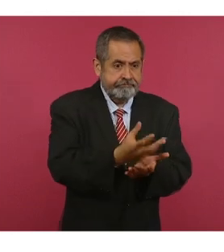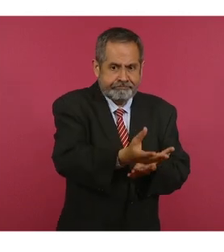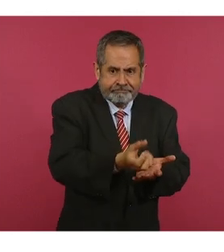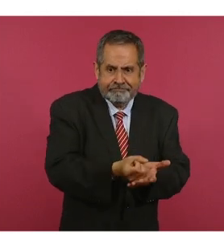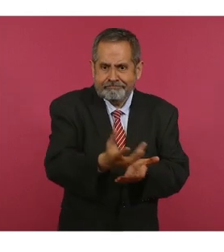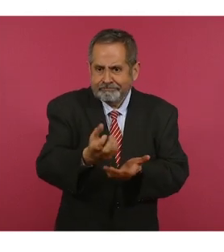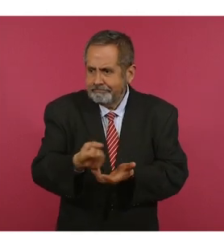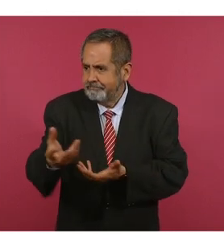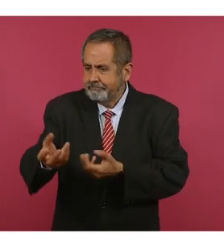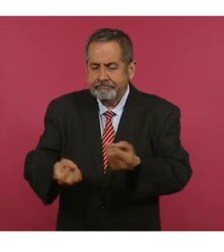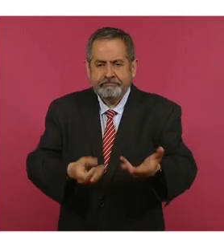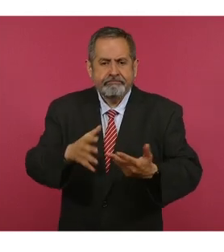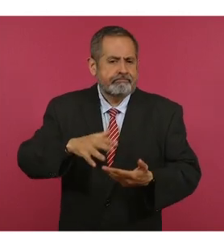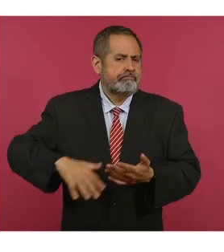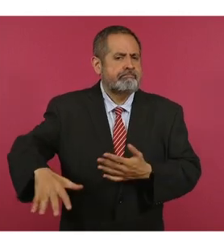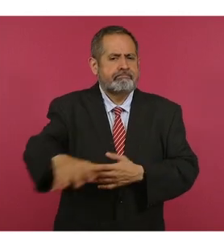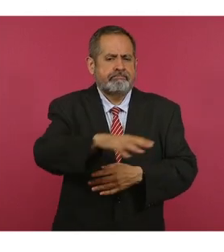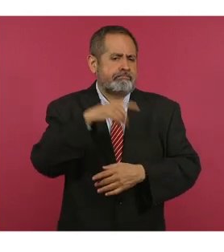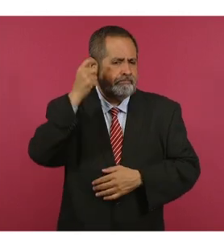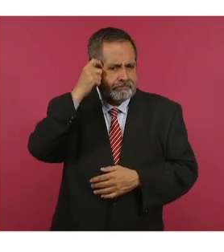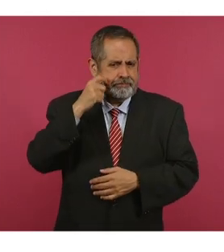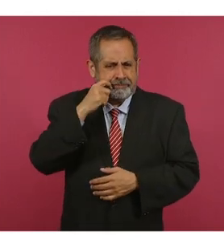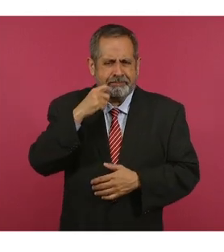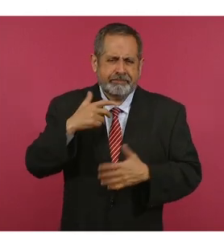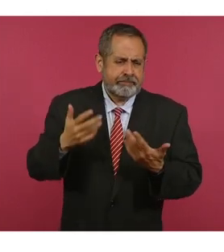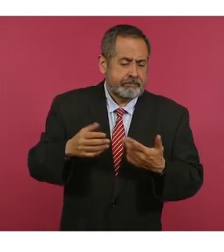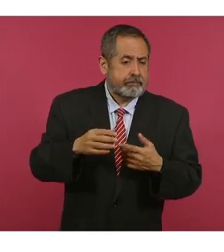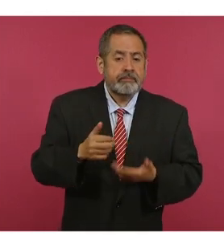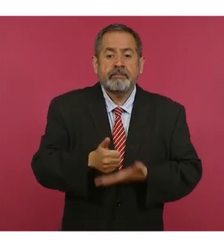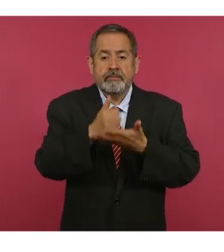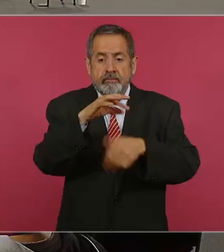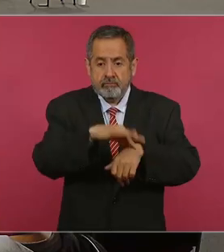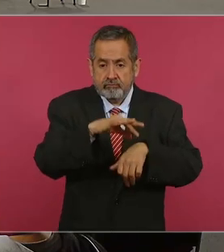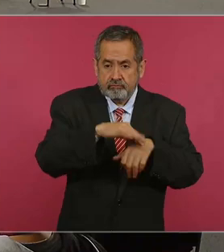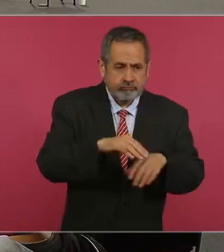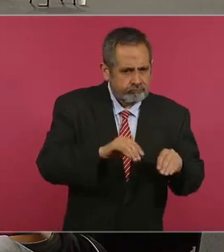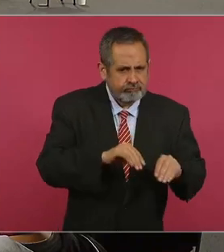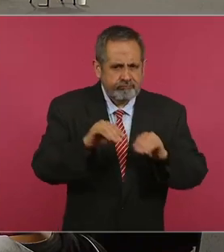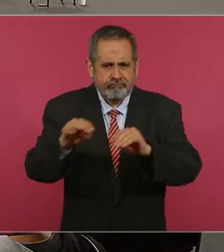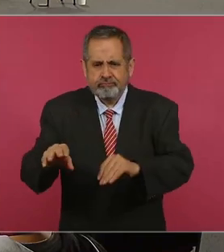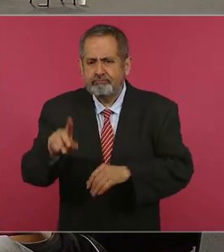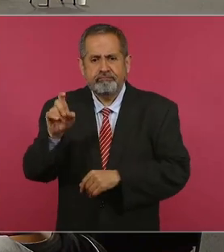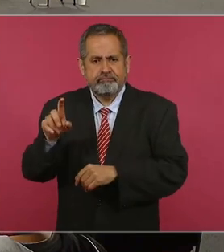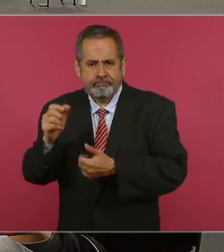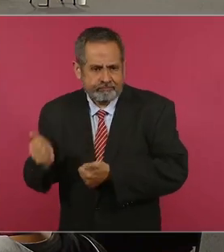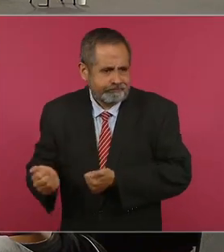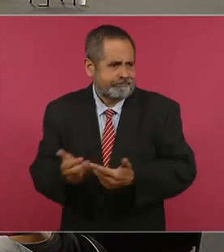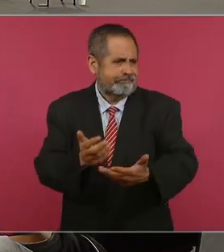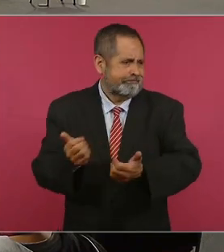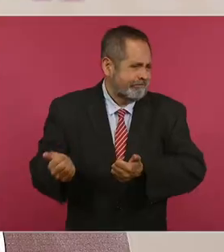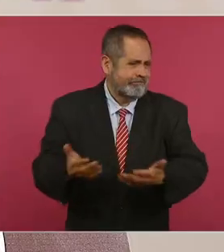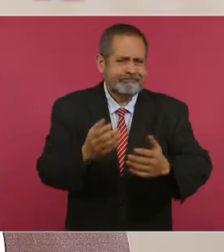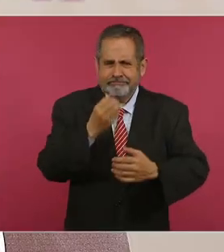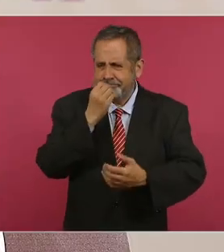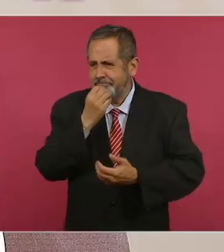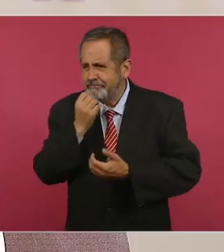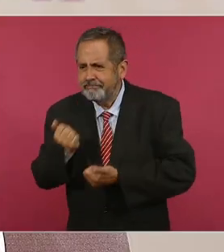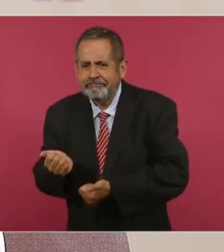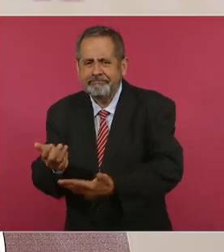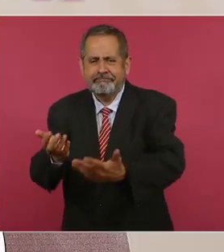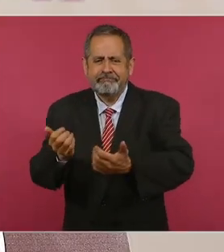la población de Guerrero, traslados médicos y distribución de agua, así como de alimentos. Y como les